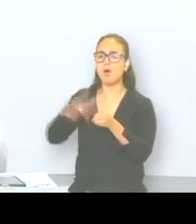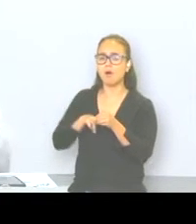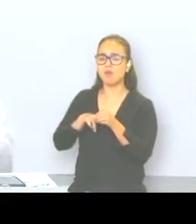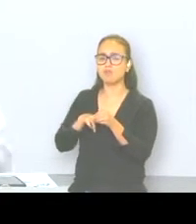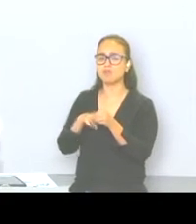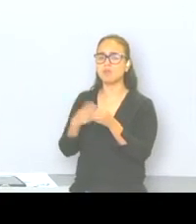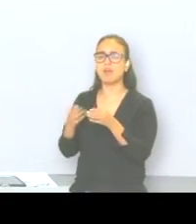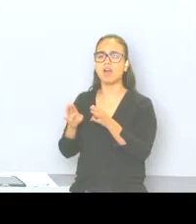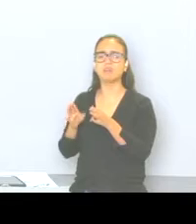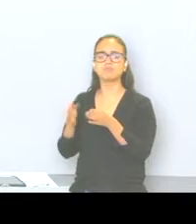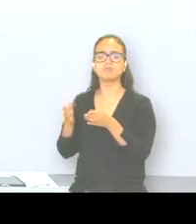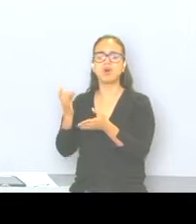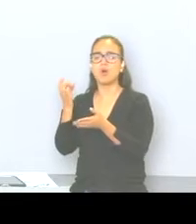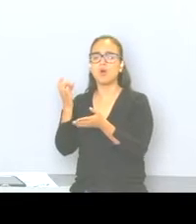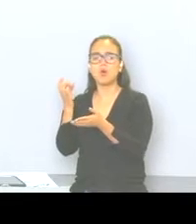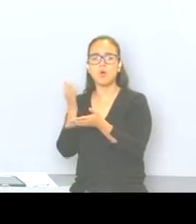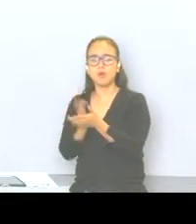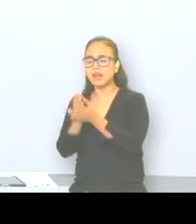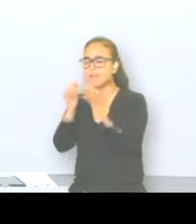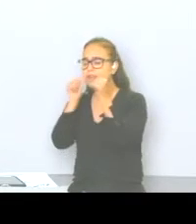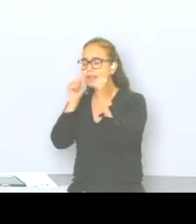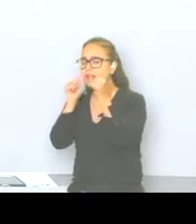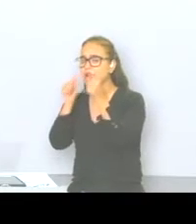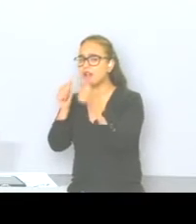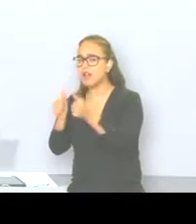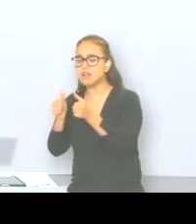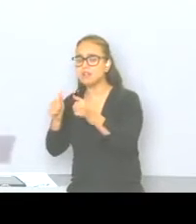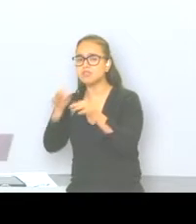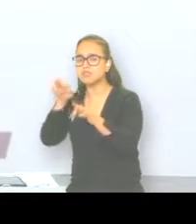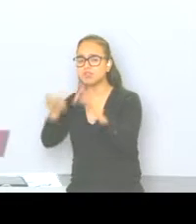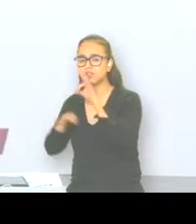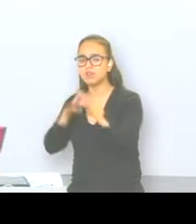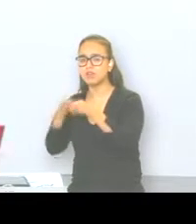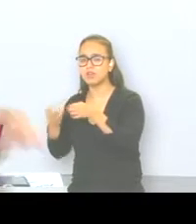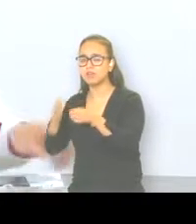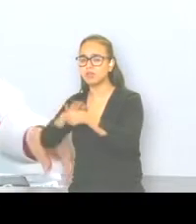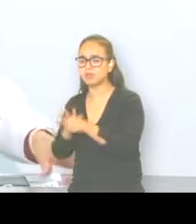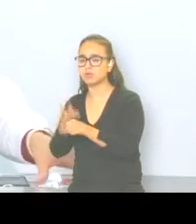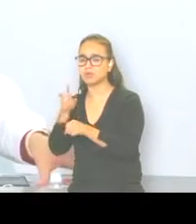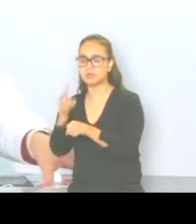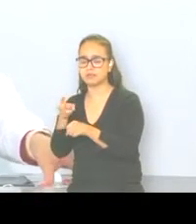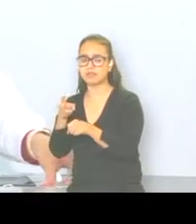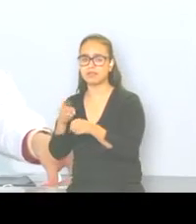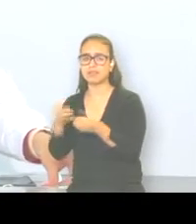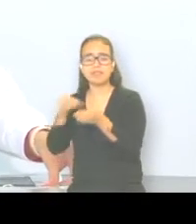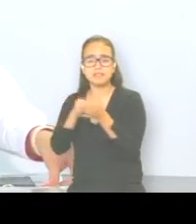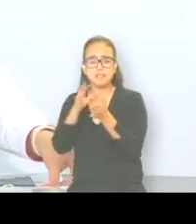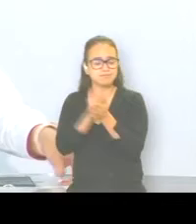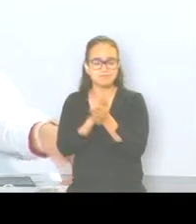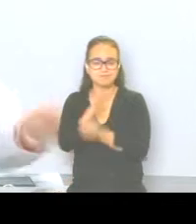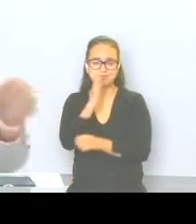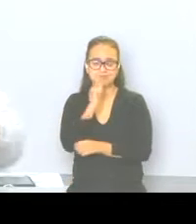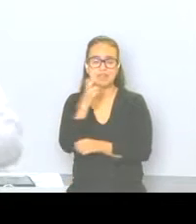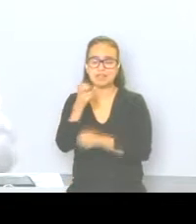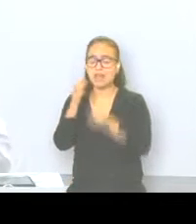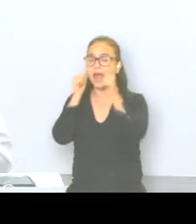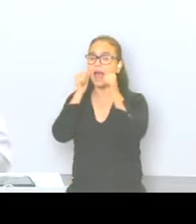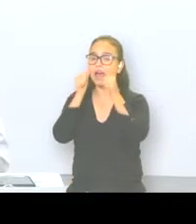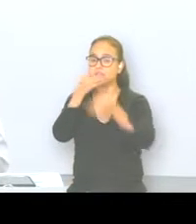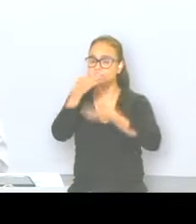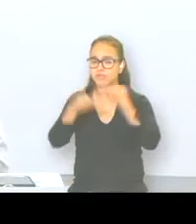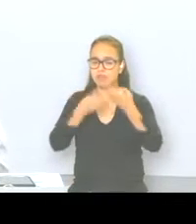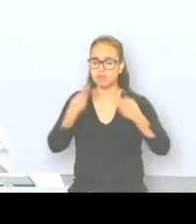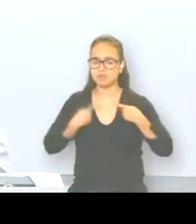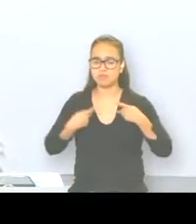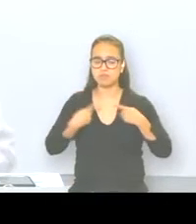atención ambulatoria, y esa es en razón de que no se tenga ninguna confusión con la población. Yo les pediría ser muy cautos, a razón también de